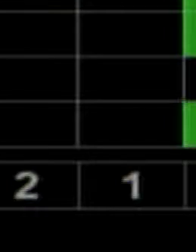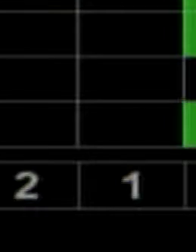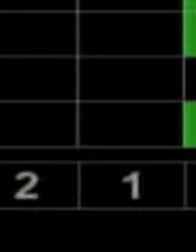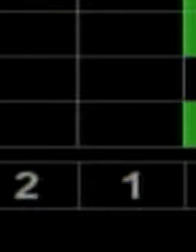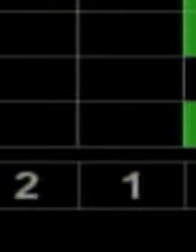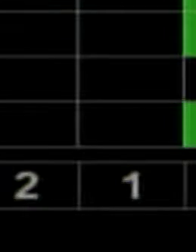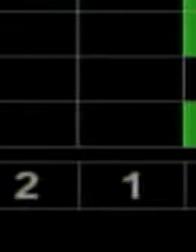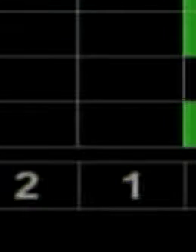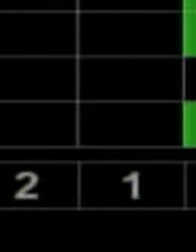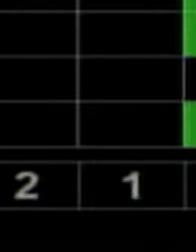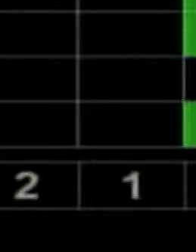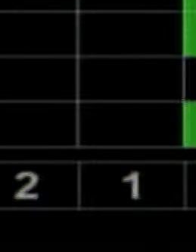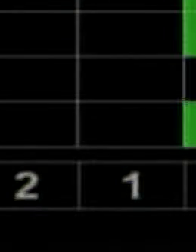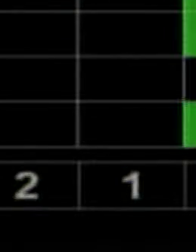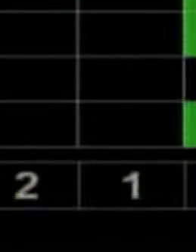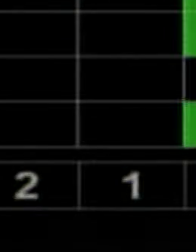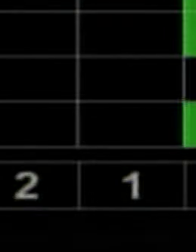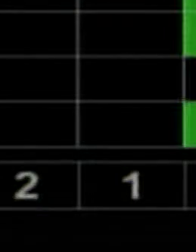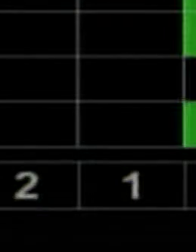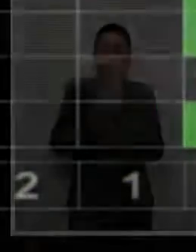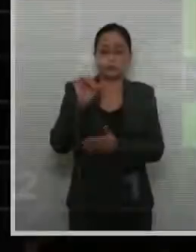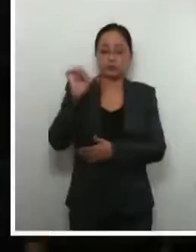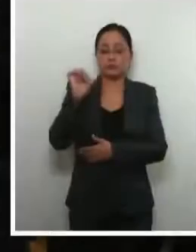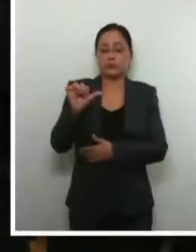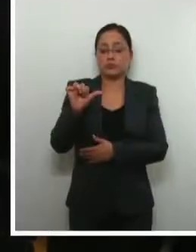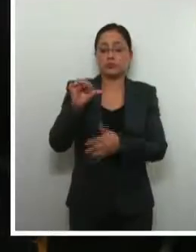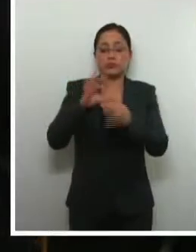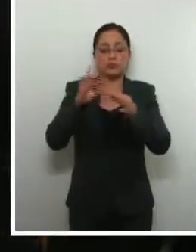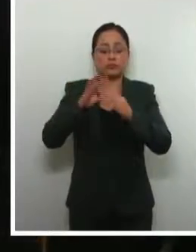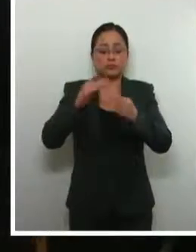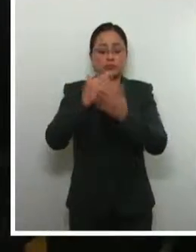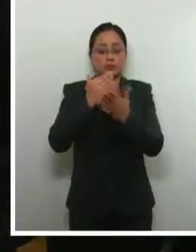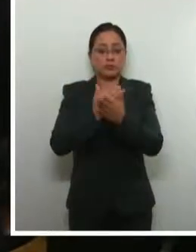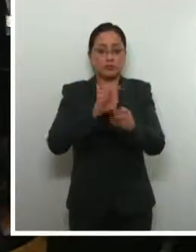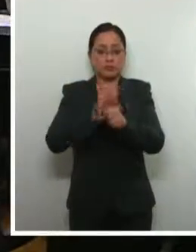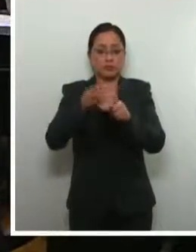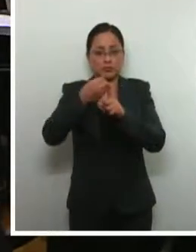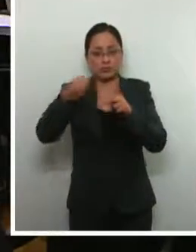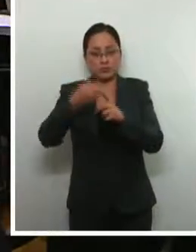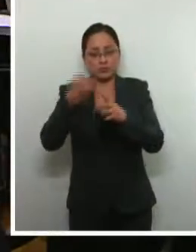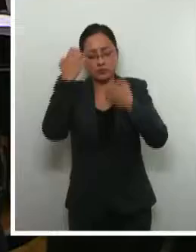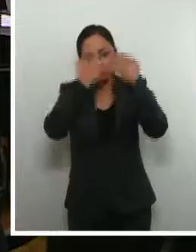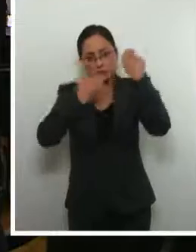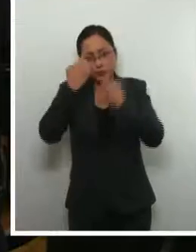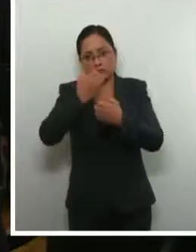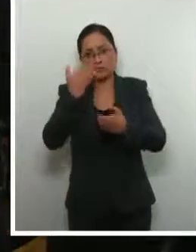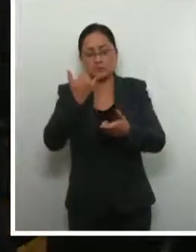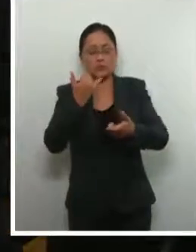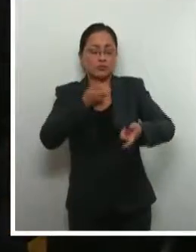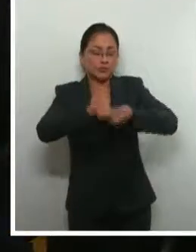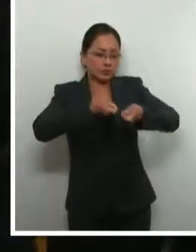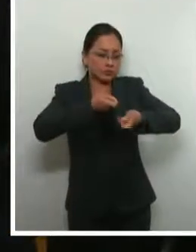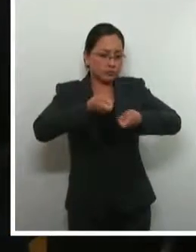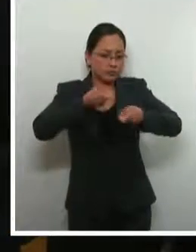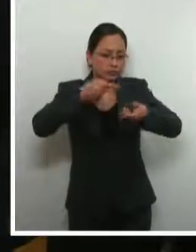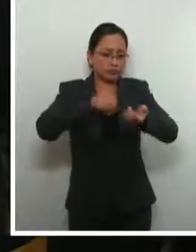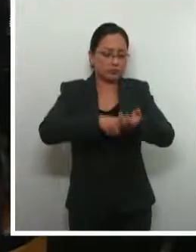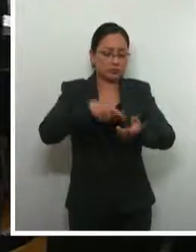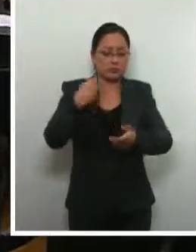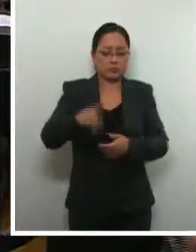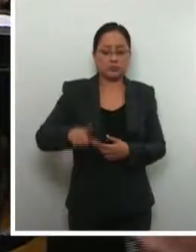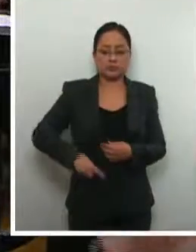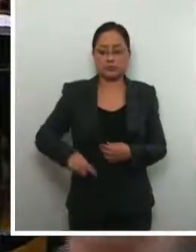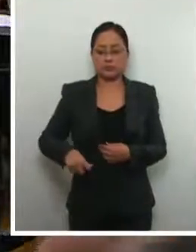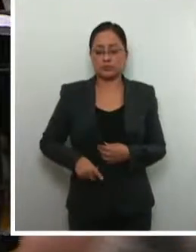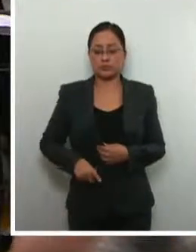este numeral A habla sobre la gestión, sobre la evaluación y el control de la función